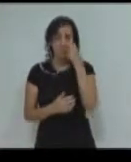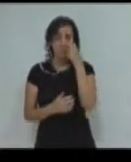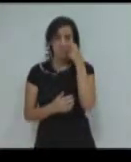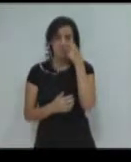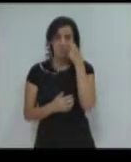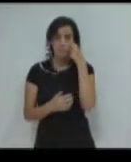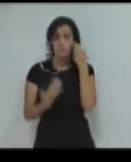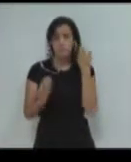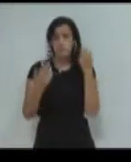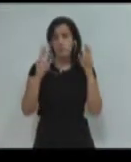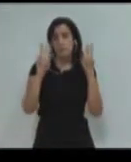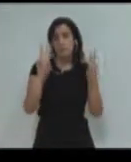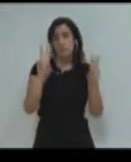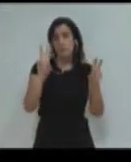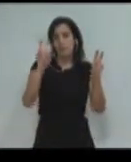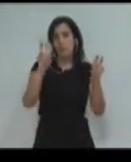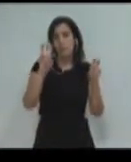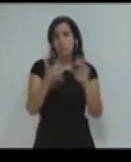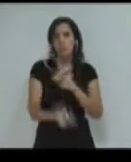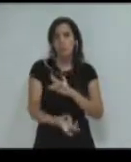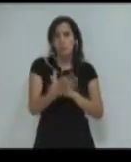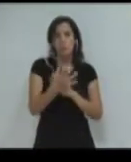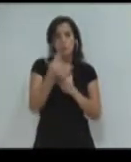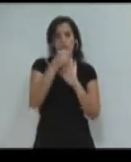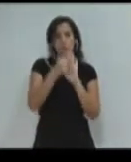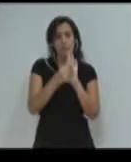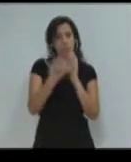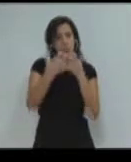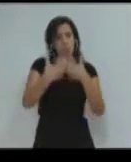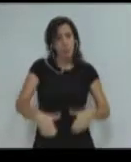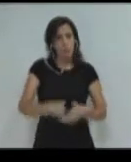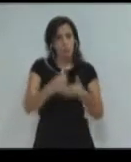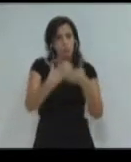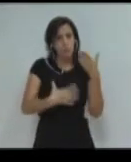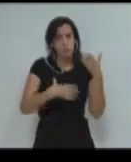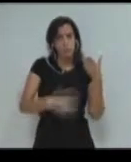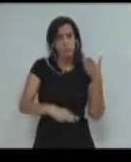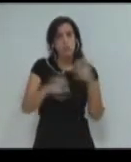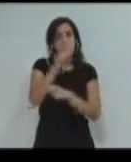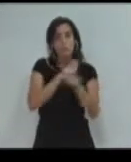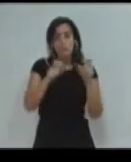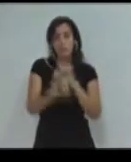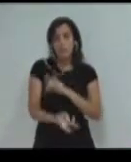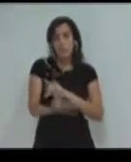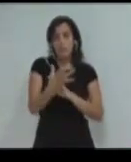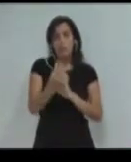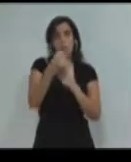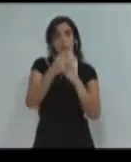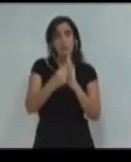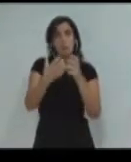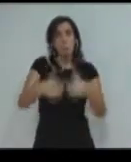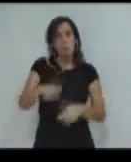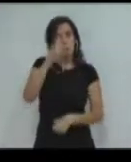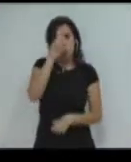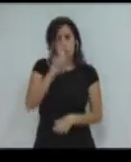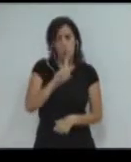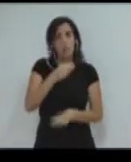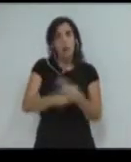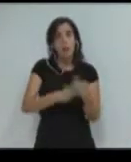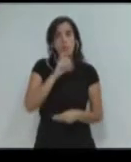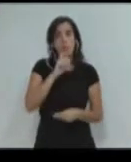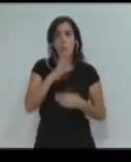Y los títulos te hacen generar un índice automático. Hay muchas personas que no saben generar un índice automático y lo hacen